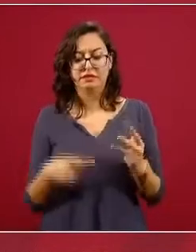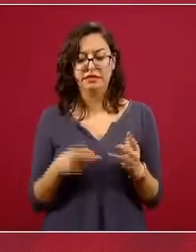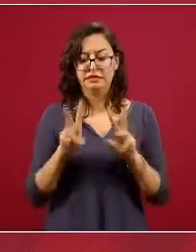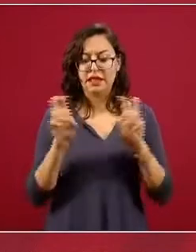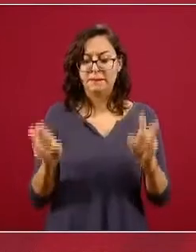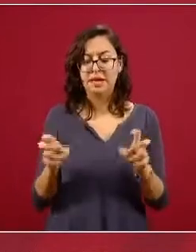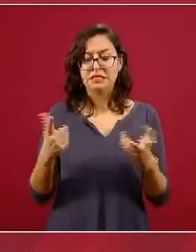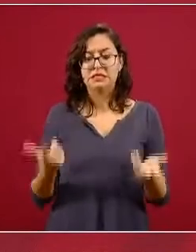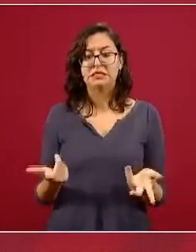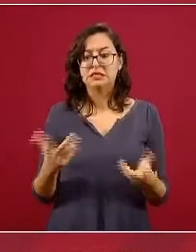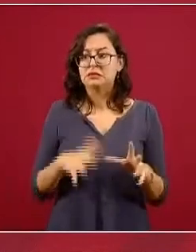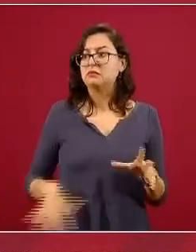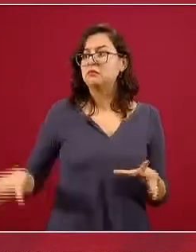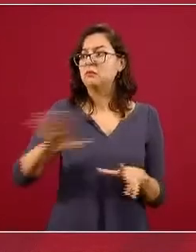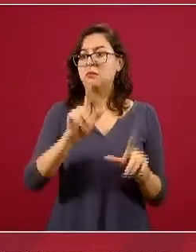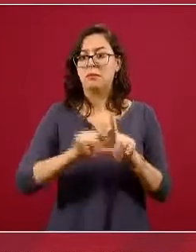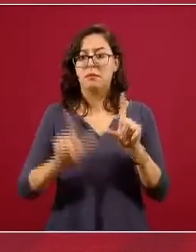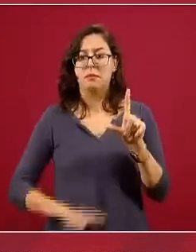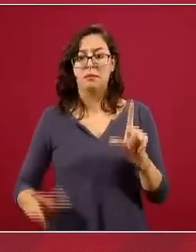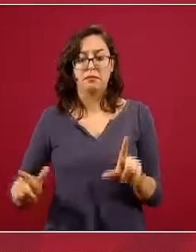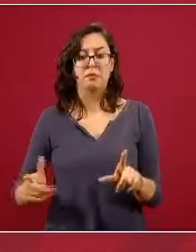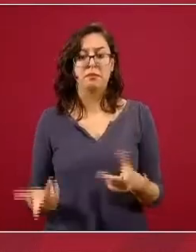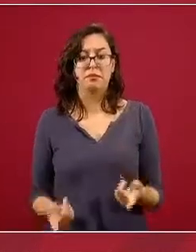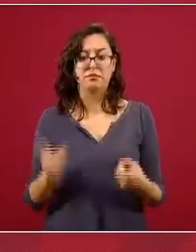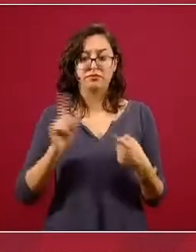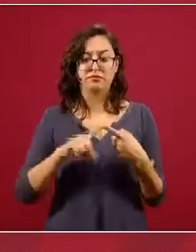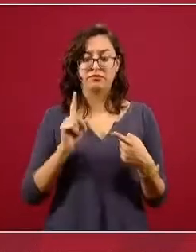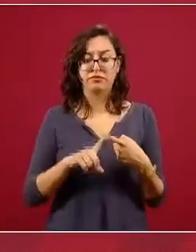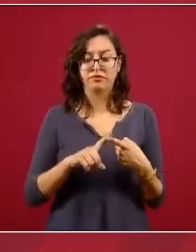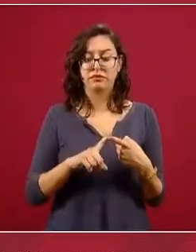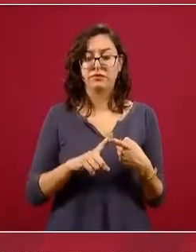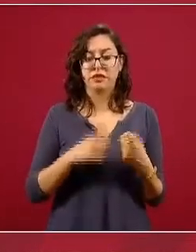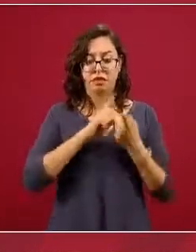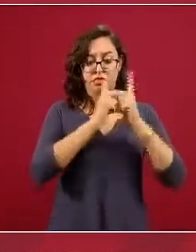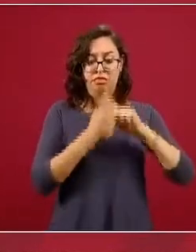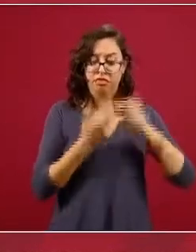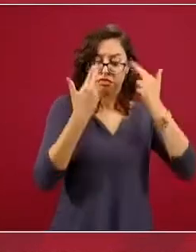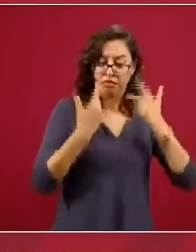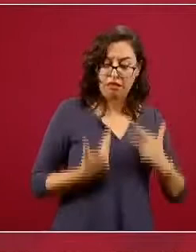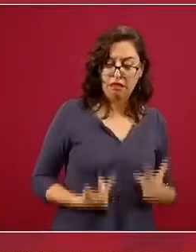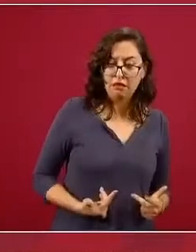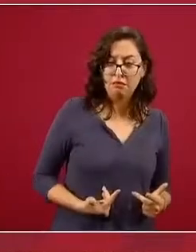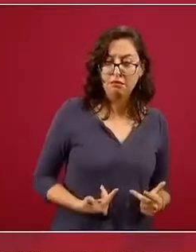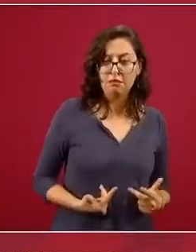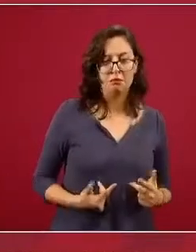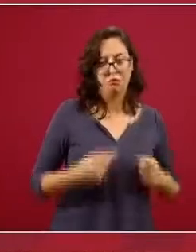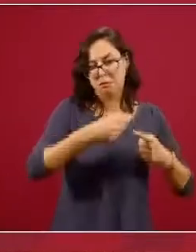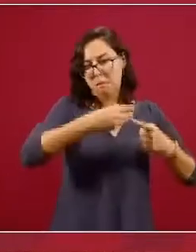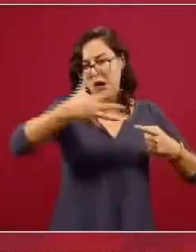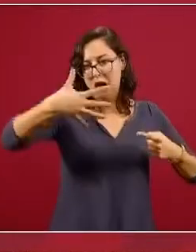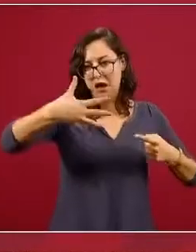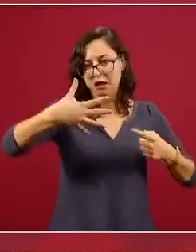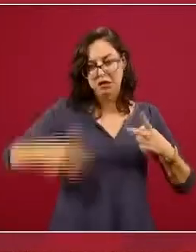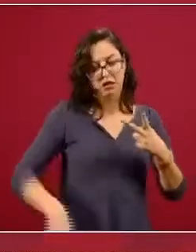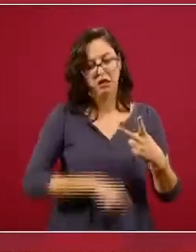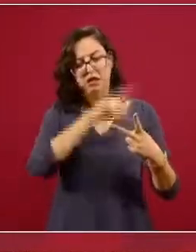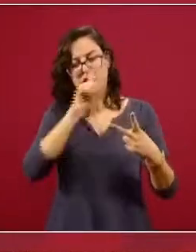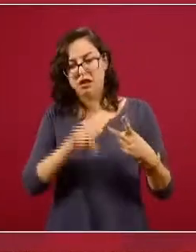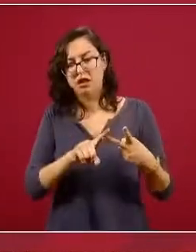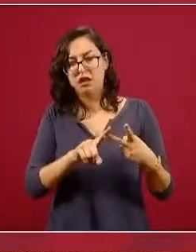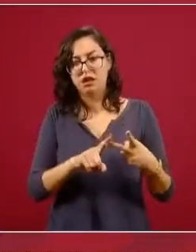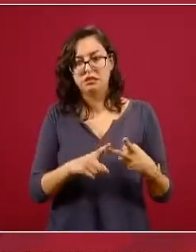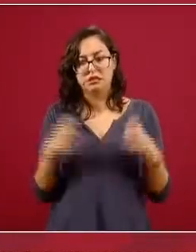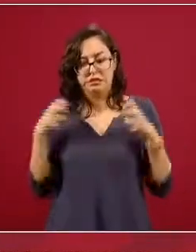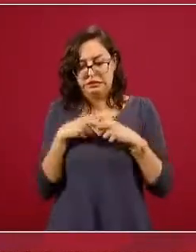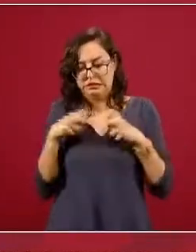papel importantísimo en la sociedad mexicana. Uno son los trastornos depresivos, que tienen múltiples variantes, otros son los